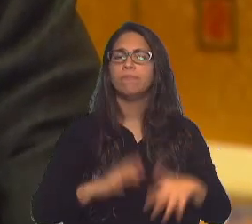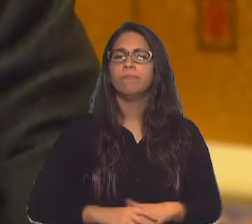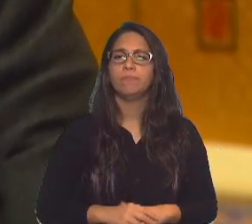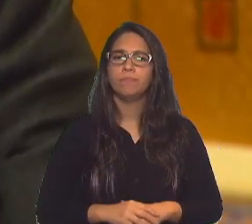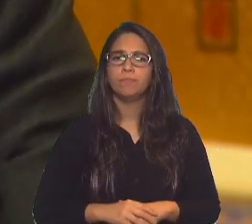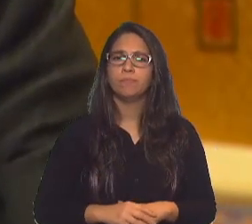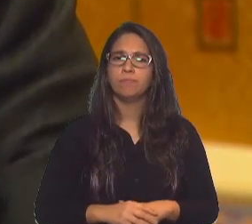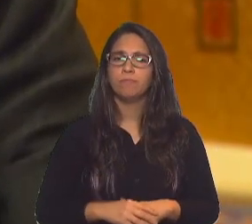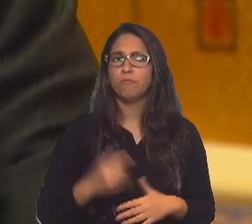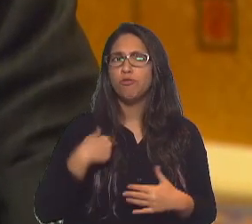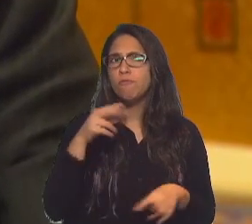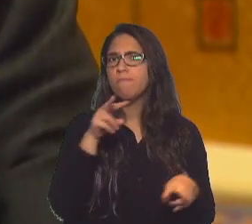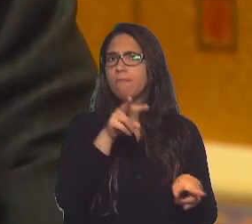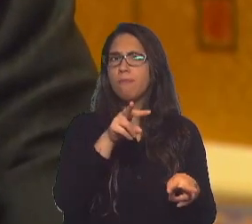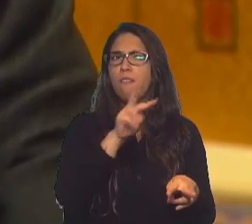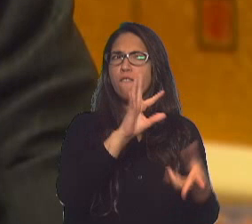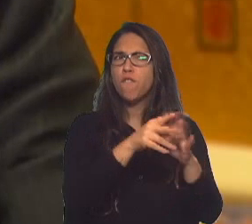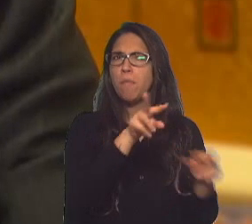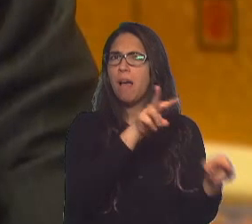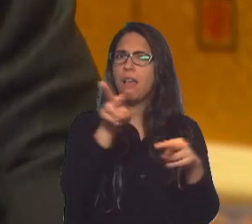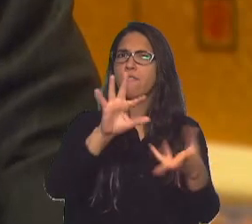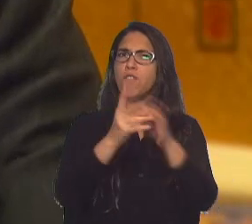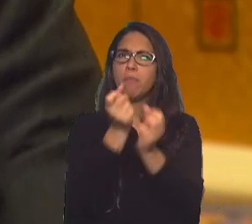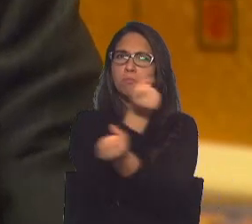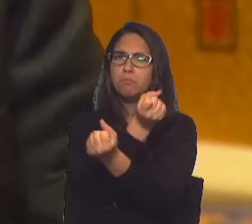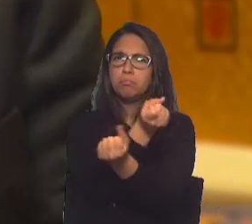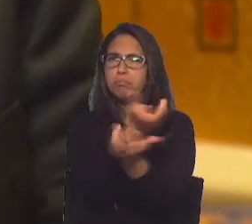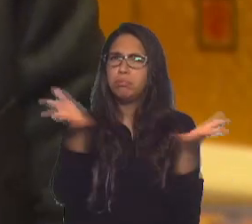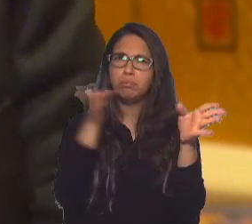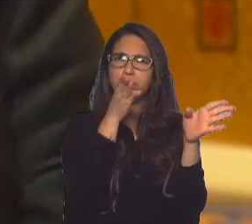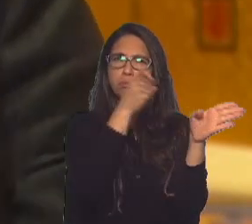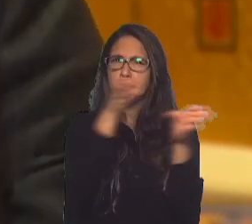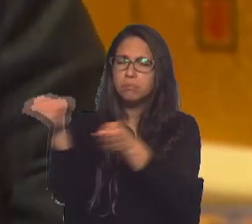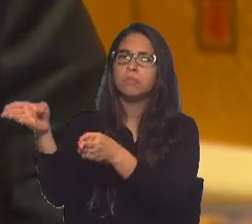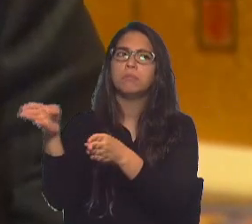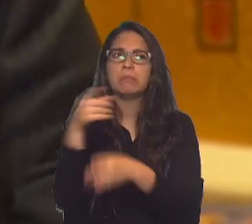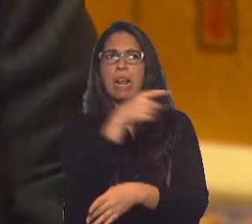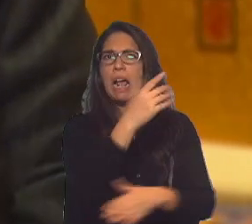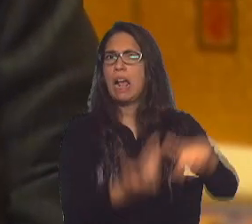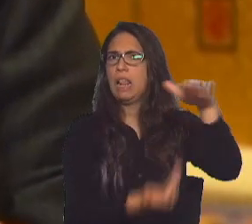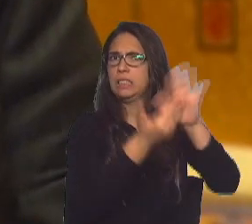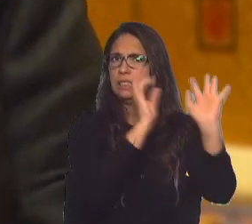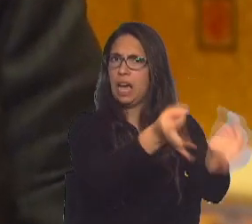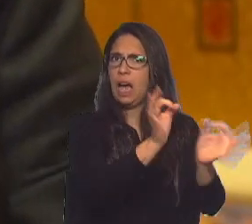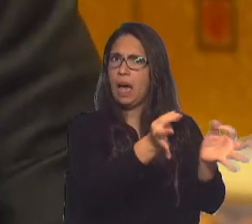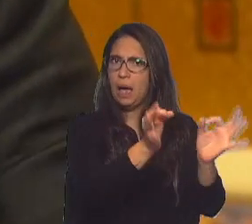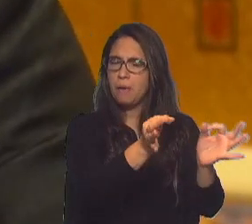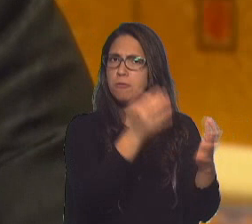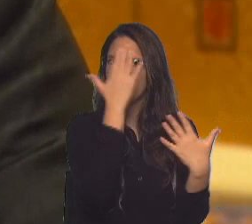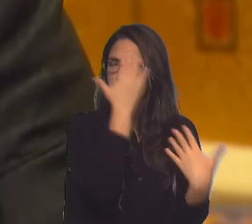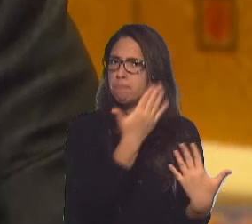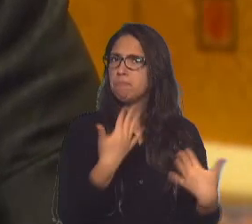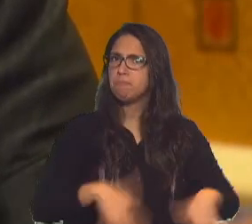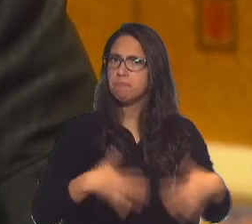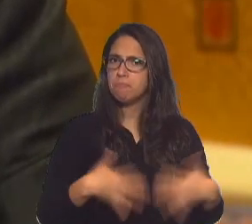Yo admiro mucho su mirada sobre el multilateralismo y creo que en esa materia es un líder por la potencia